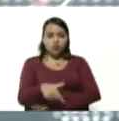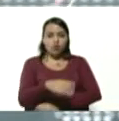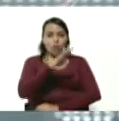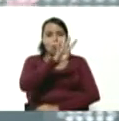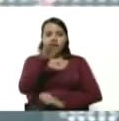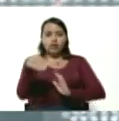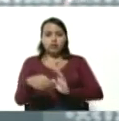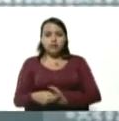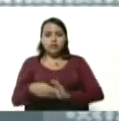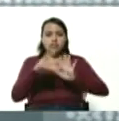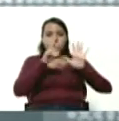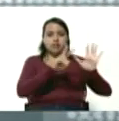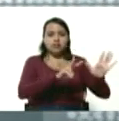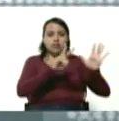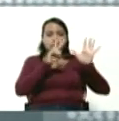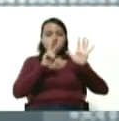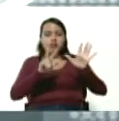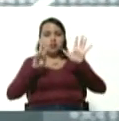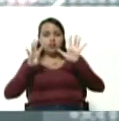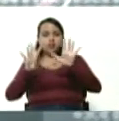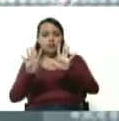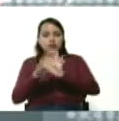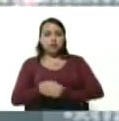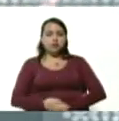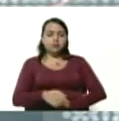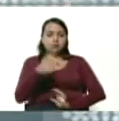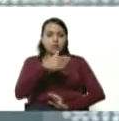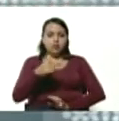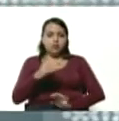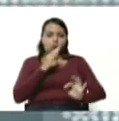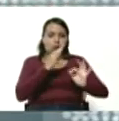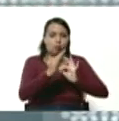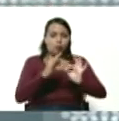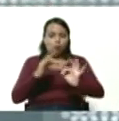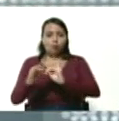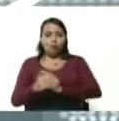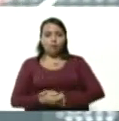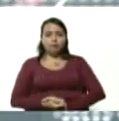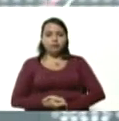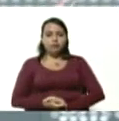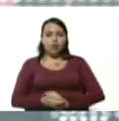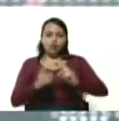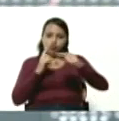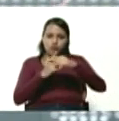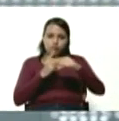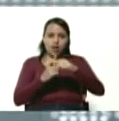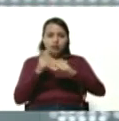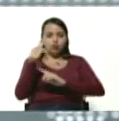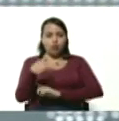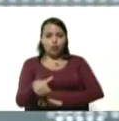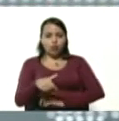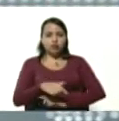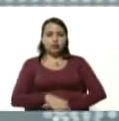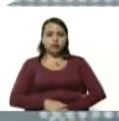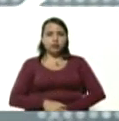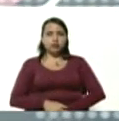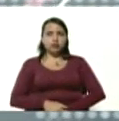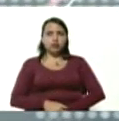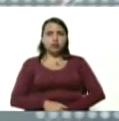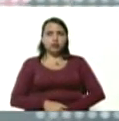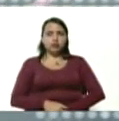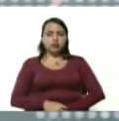,779 casos, sumando los 216 casos